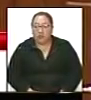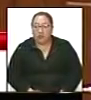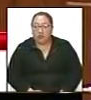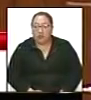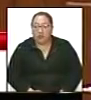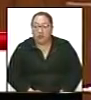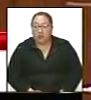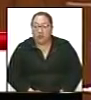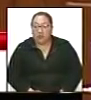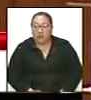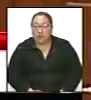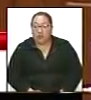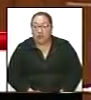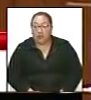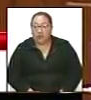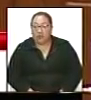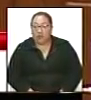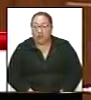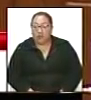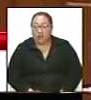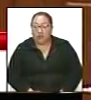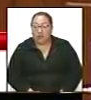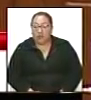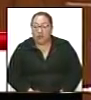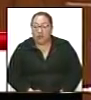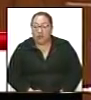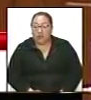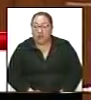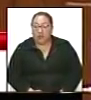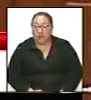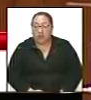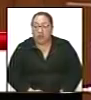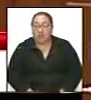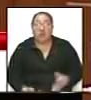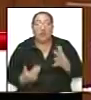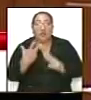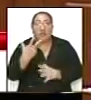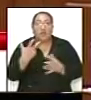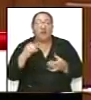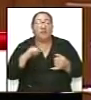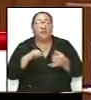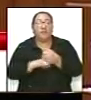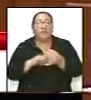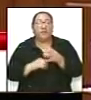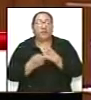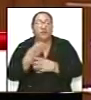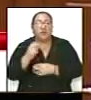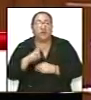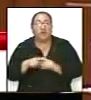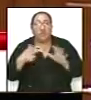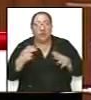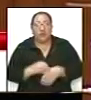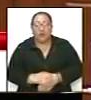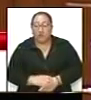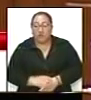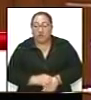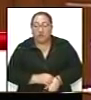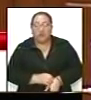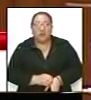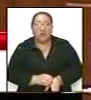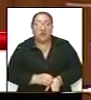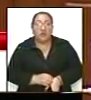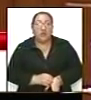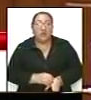Con relación al pedido de levantamiento de inmunidad, el 13 de septiembre del 2018, el presidente del